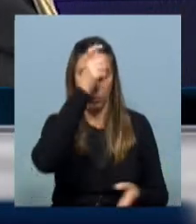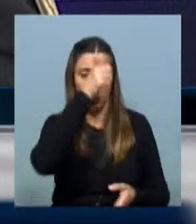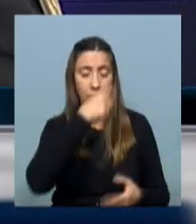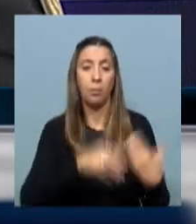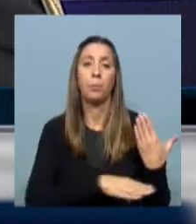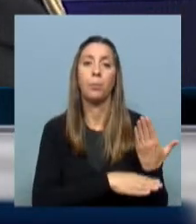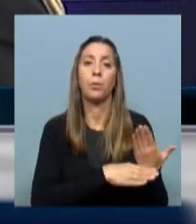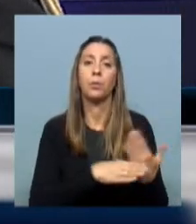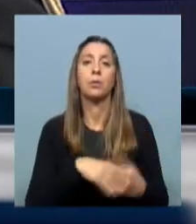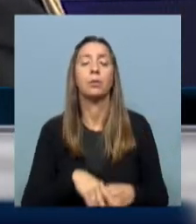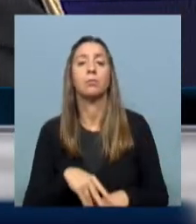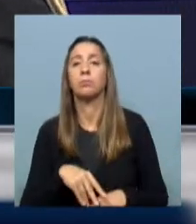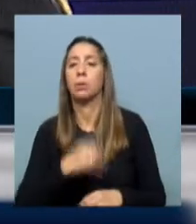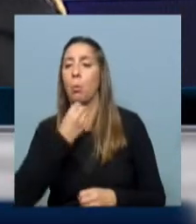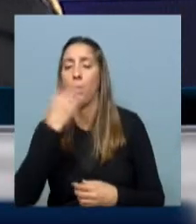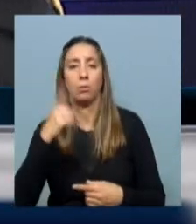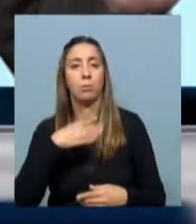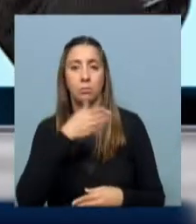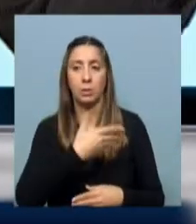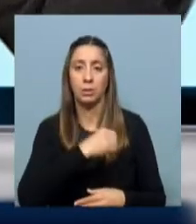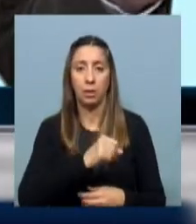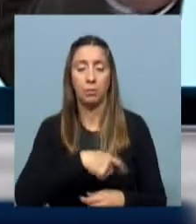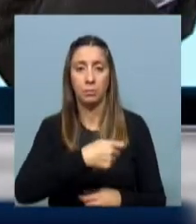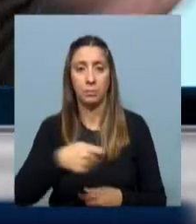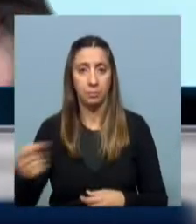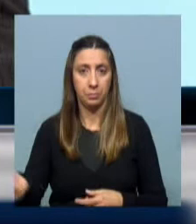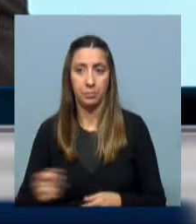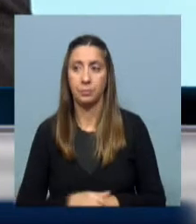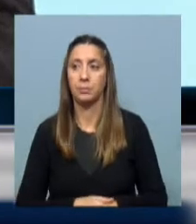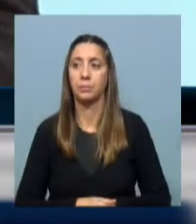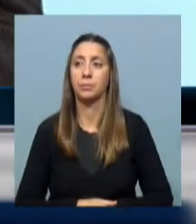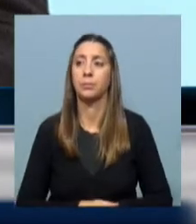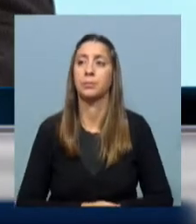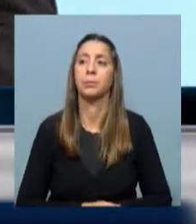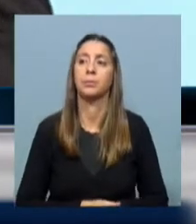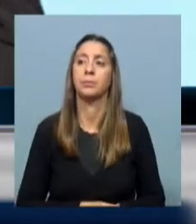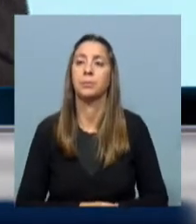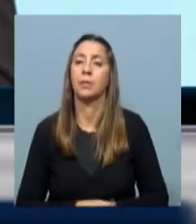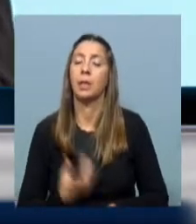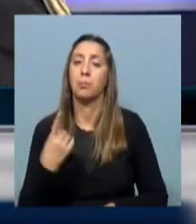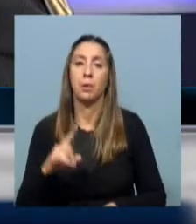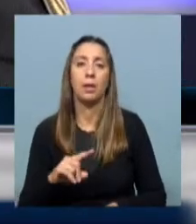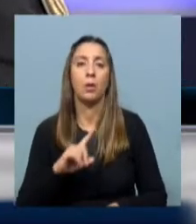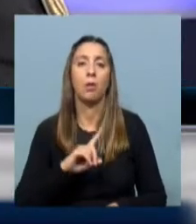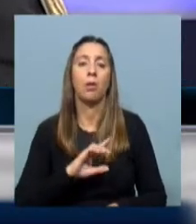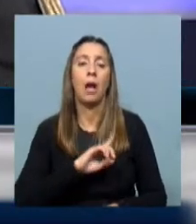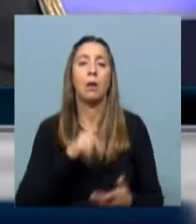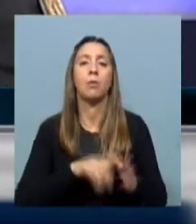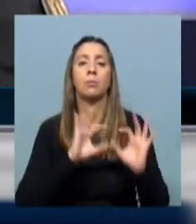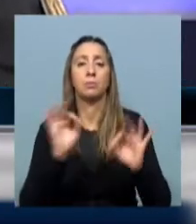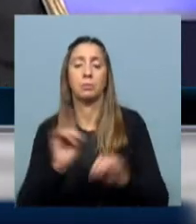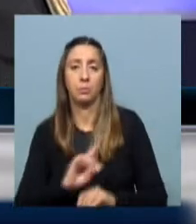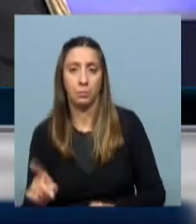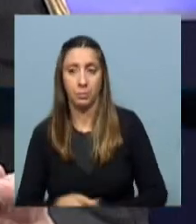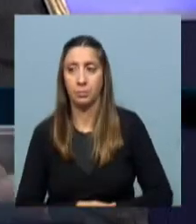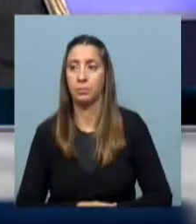la Quebrada, a San Luis, donde sea. Está el Ministerio de Alida también, exacto. Me imagino, con las puertas abiertas. Pero no al lugar, claro. Porque nos